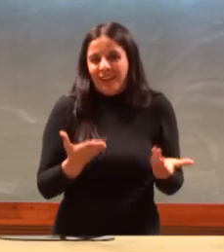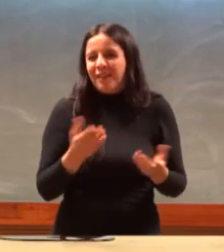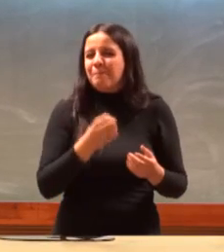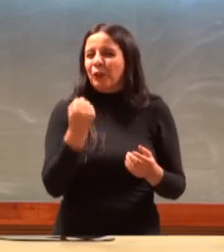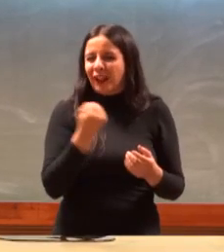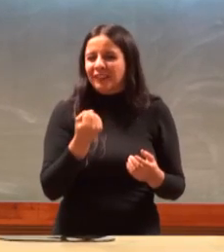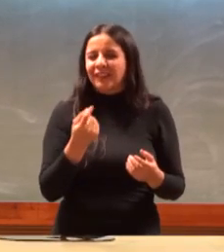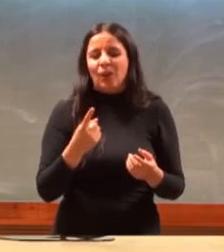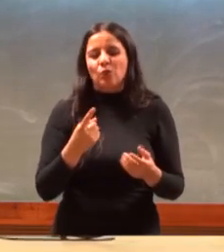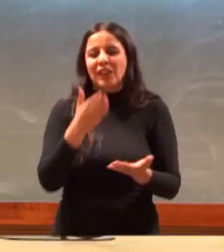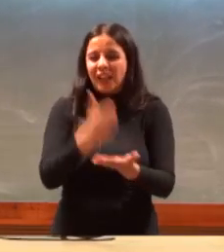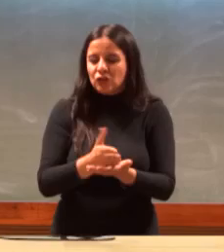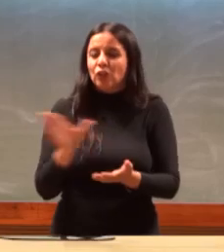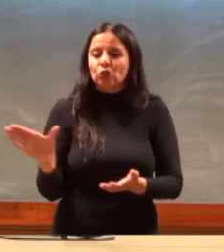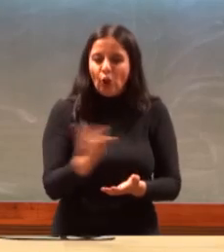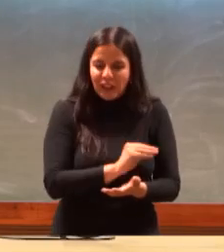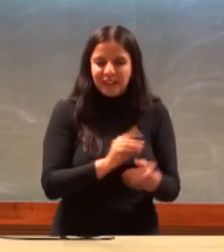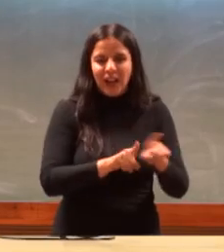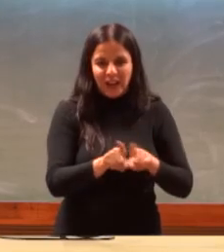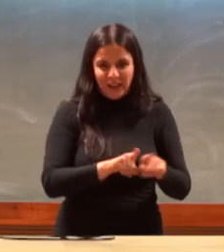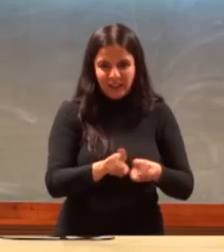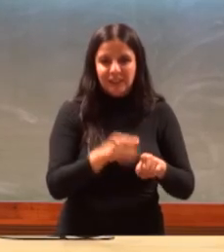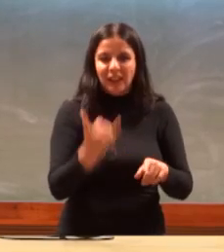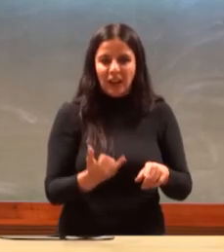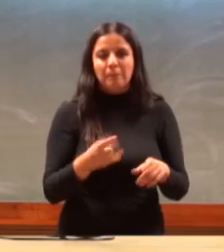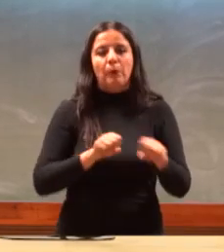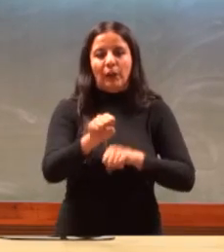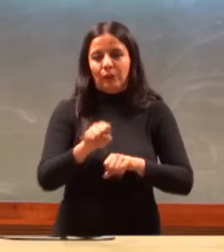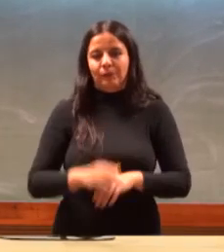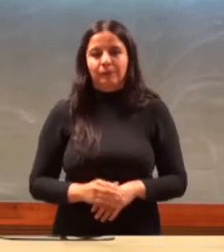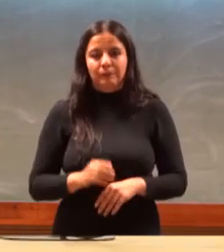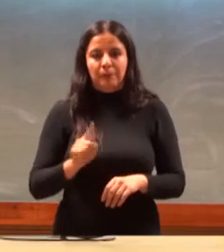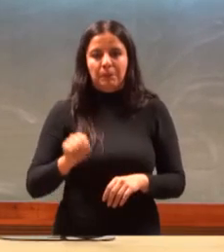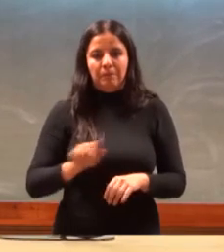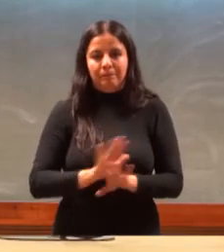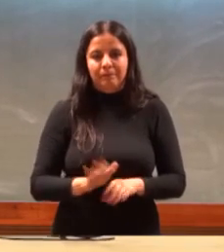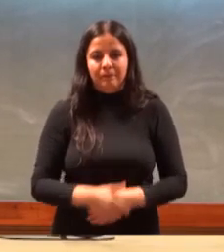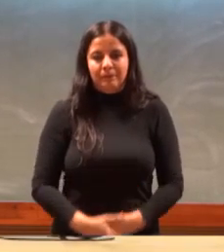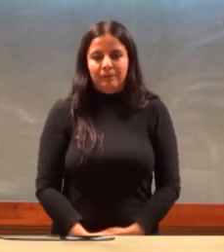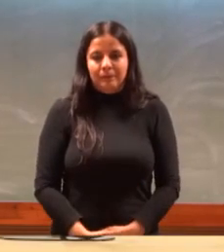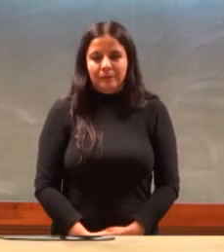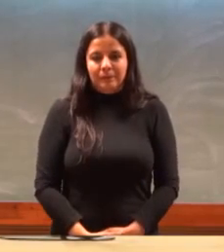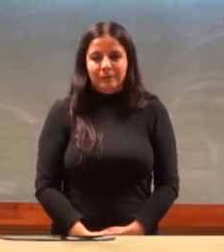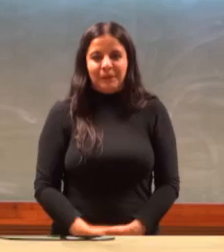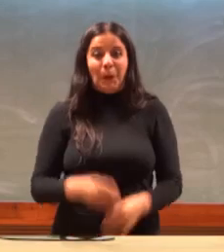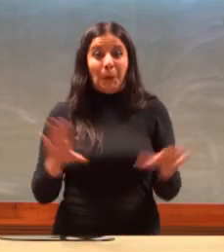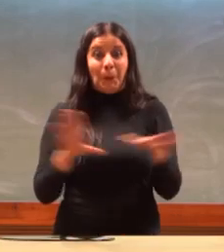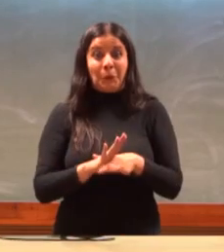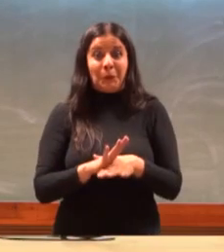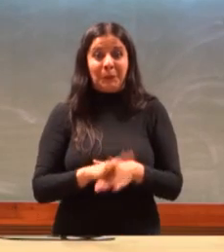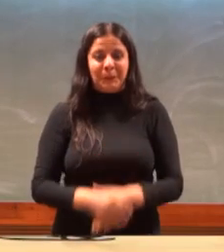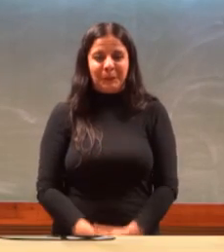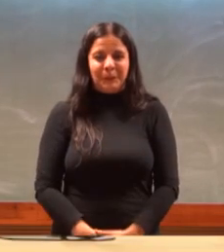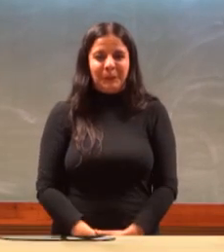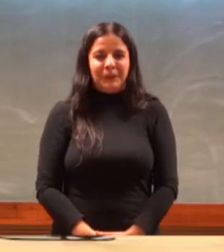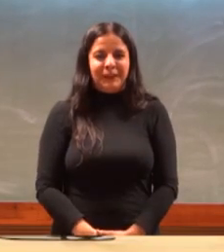no parece que es un derecho que todas las carreras tengan algún tipo de posgrado eh justo llegaba hasta acá Así que me faltaba